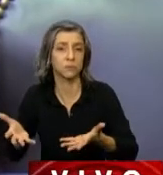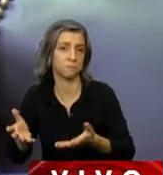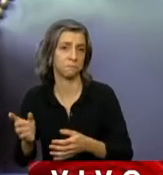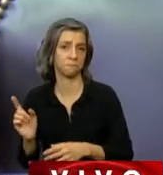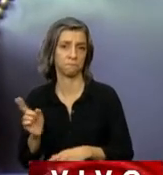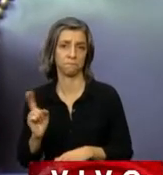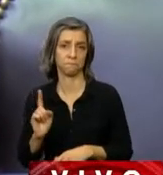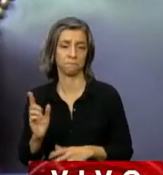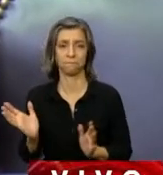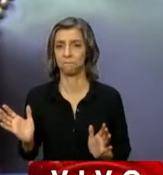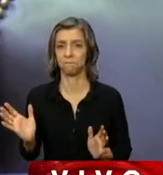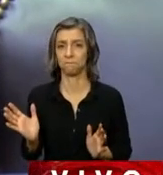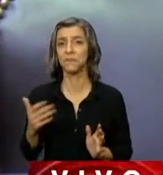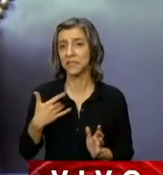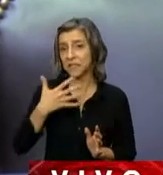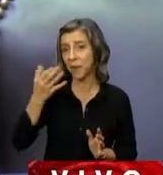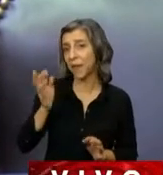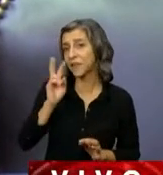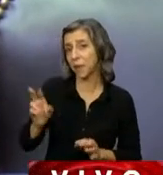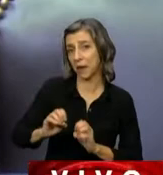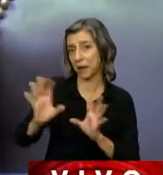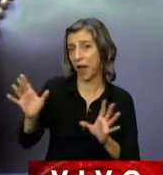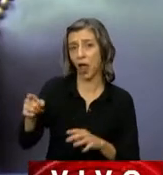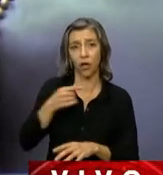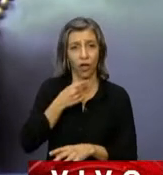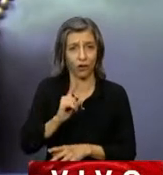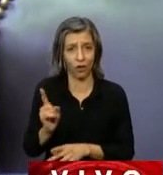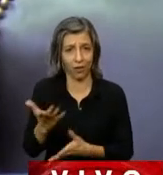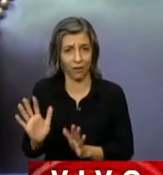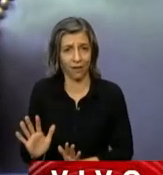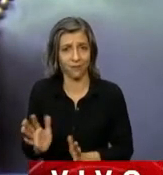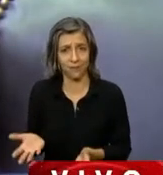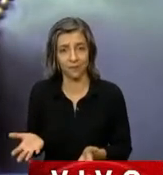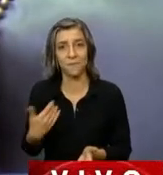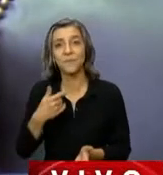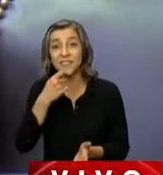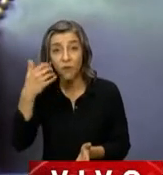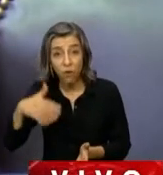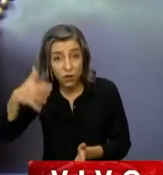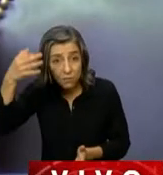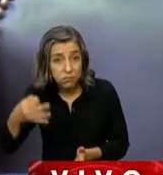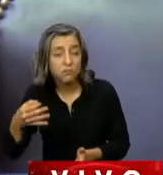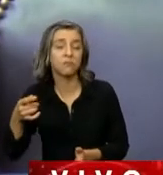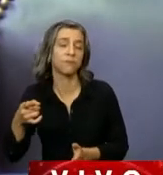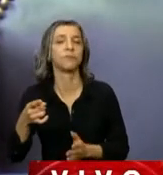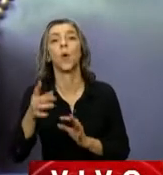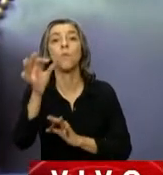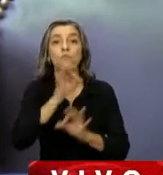está claro que además no querían hacerlo. Si hubieran querido hacerlo, hubieran traído un